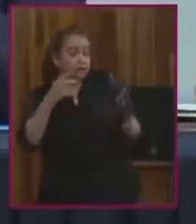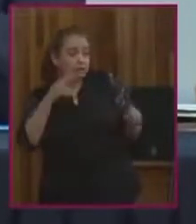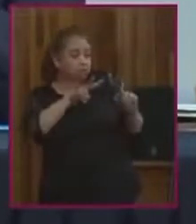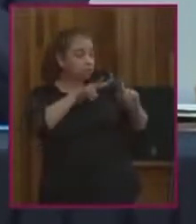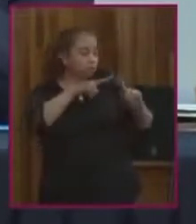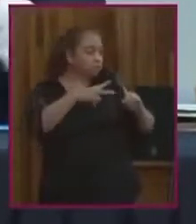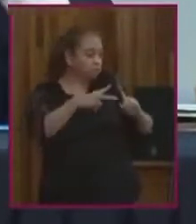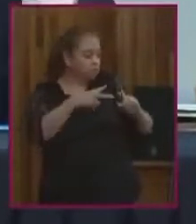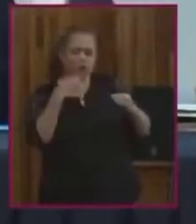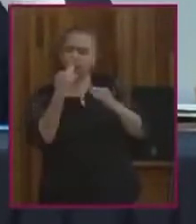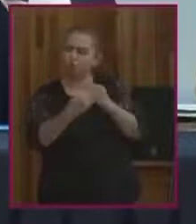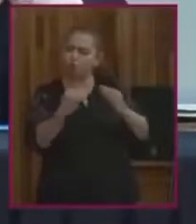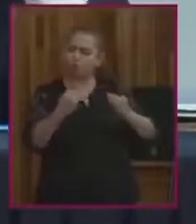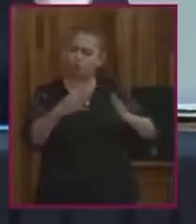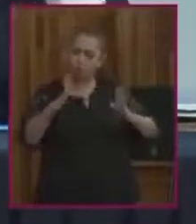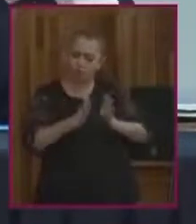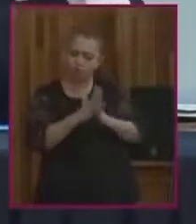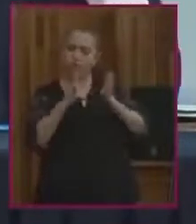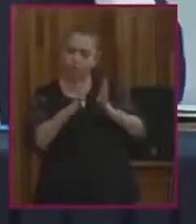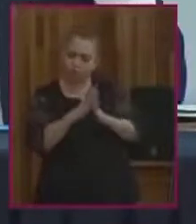tiene que ser de todos, es decir,